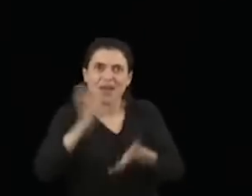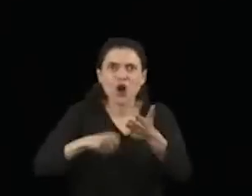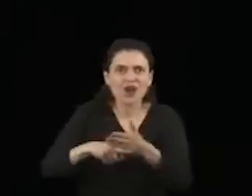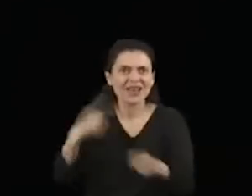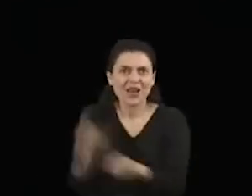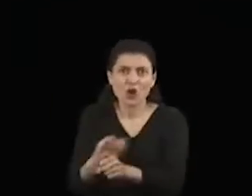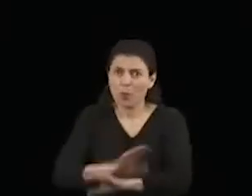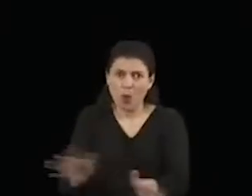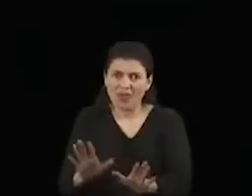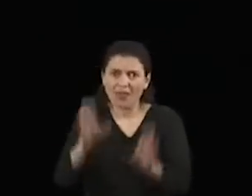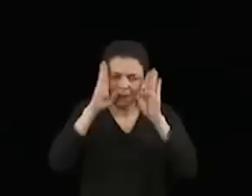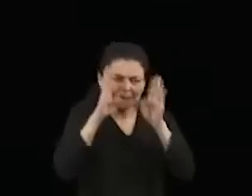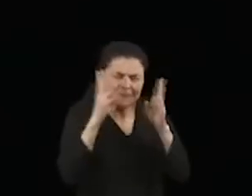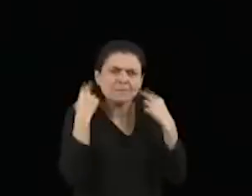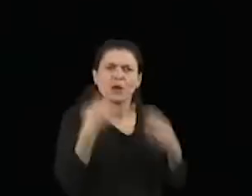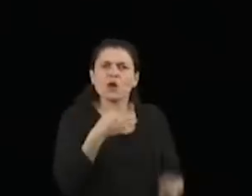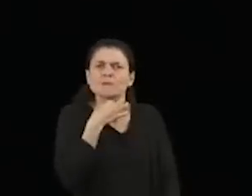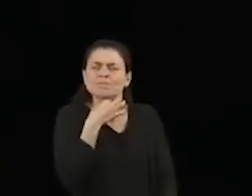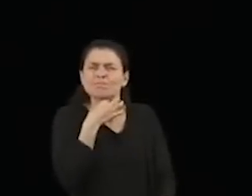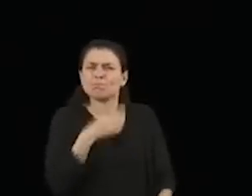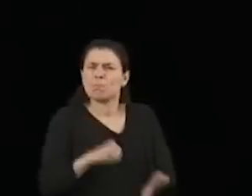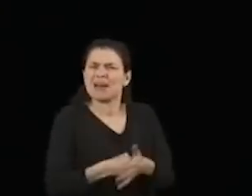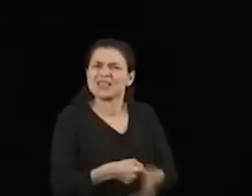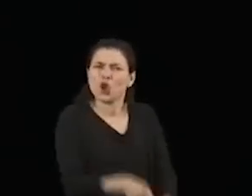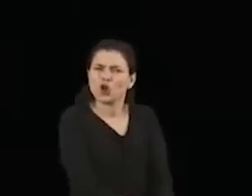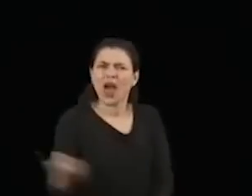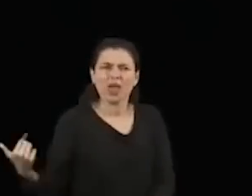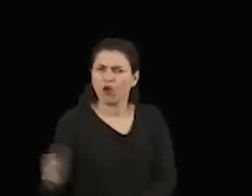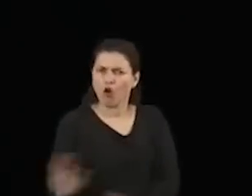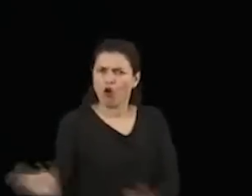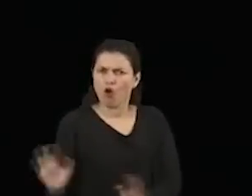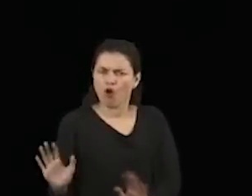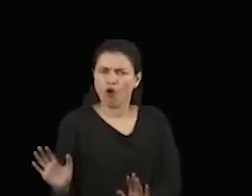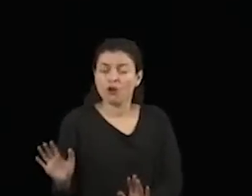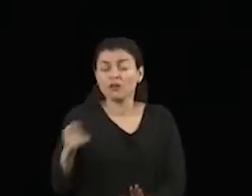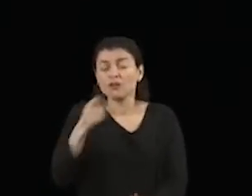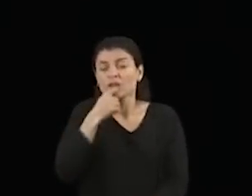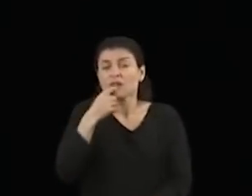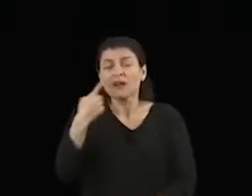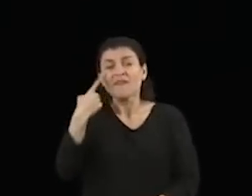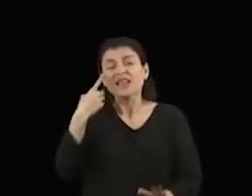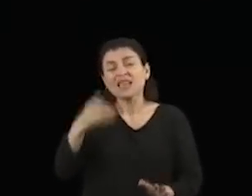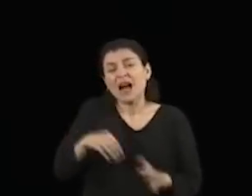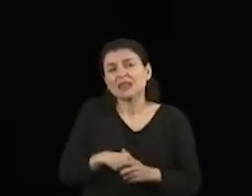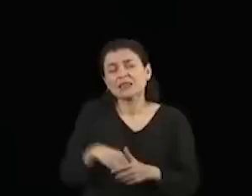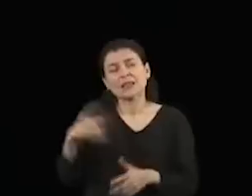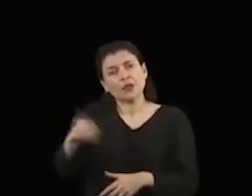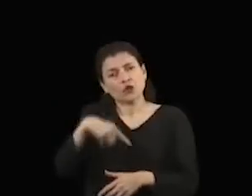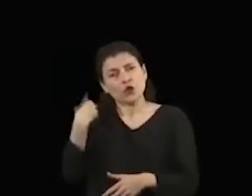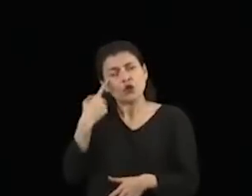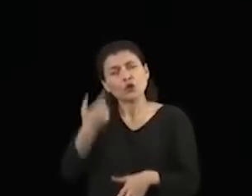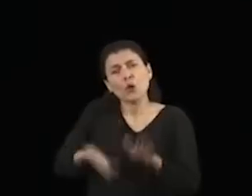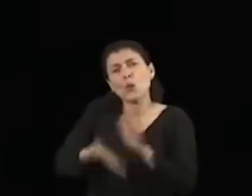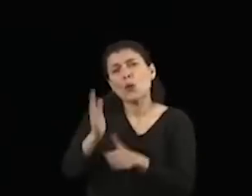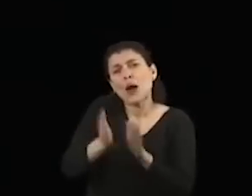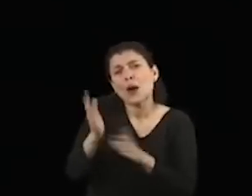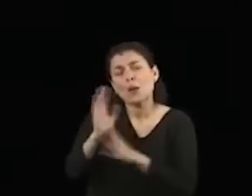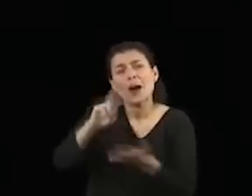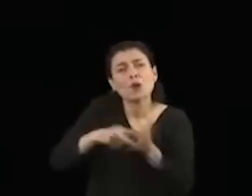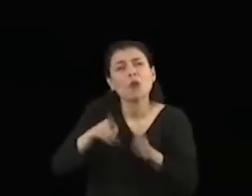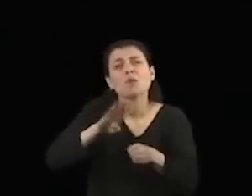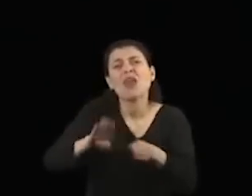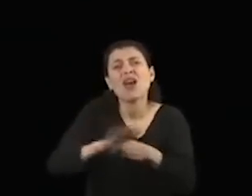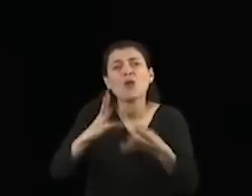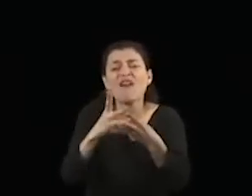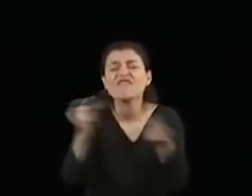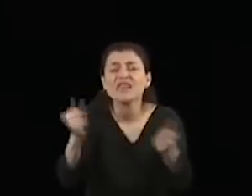cual no puede hacer mucho. Por lo tanto, si ustedes se fijan, estamos terminando con el problema de los pasivos